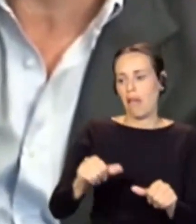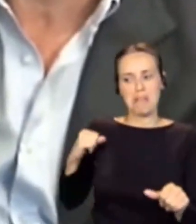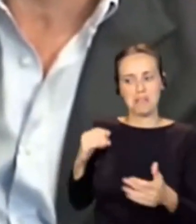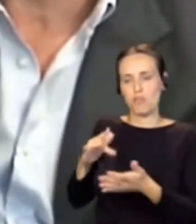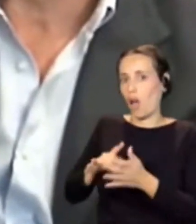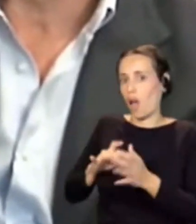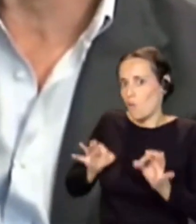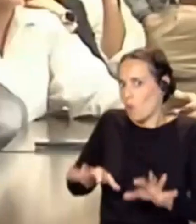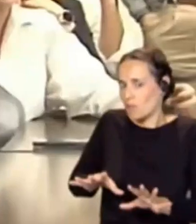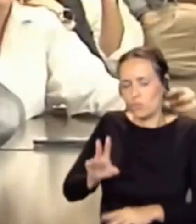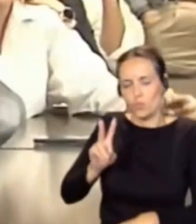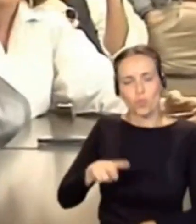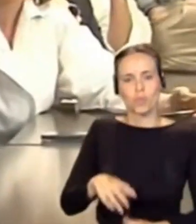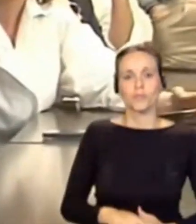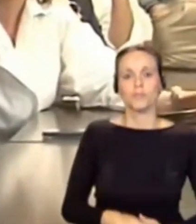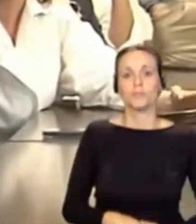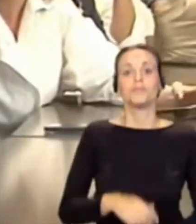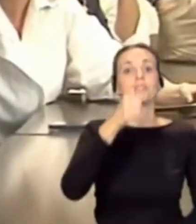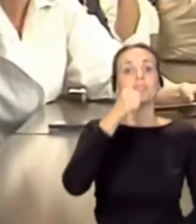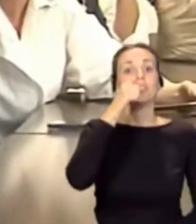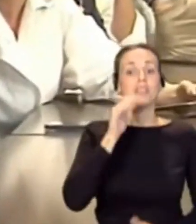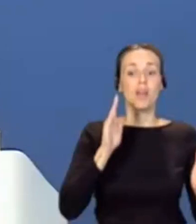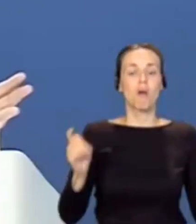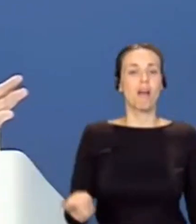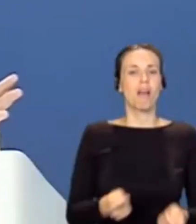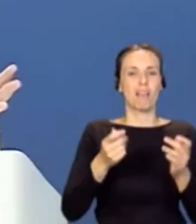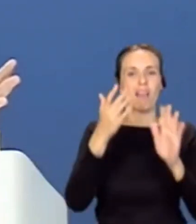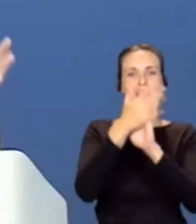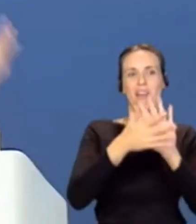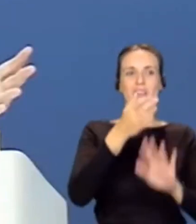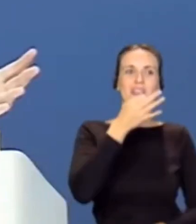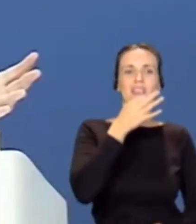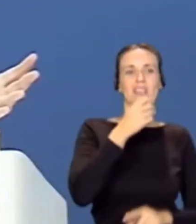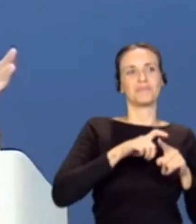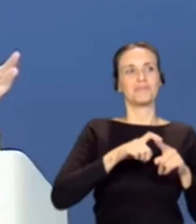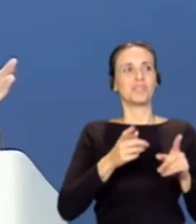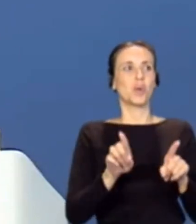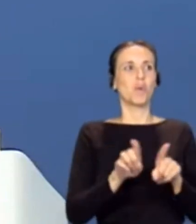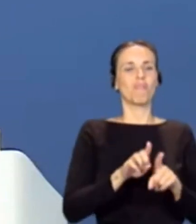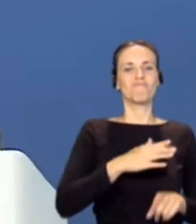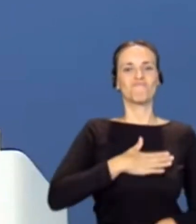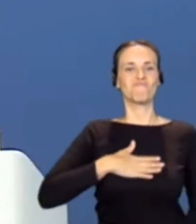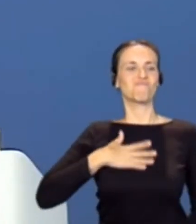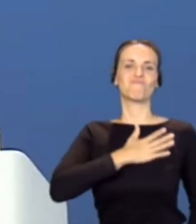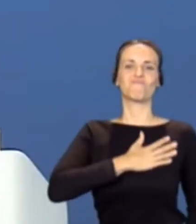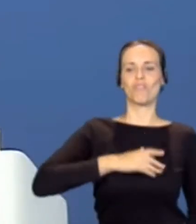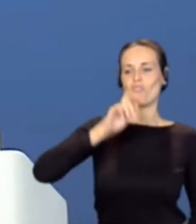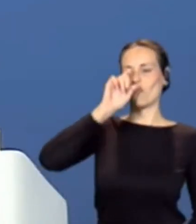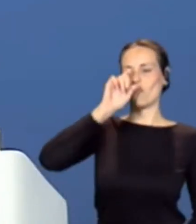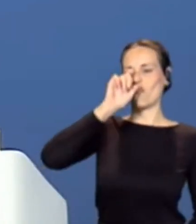Pedro Sánchez durante esta campaña ha estado lanzando mensajes del tipo que quería darse el gustazo de ganar a